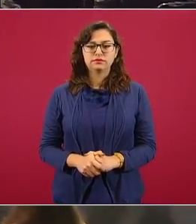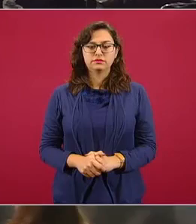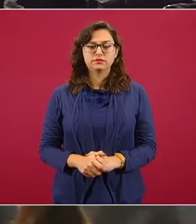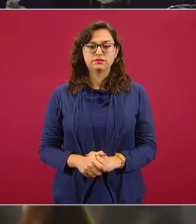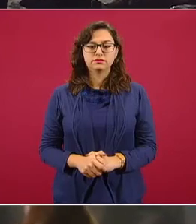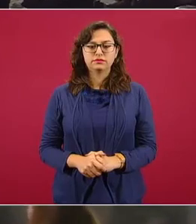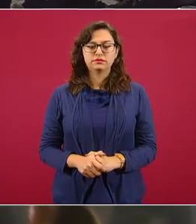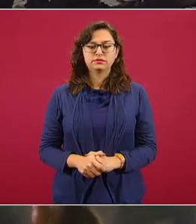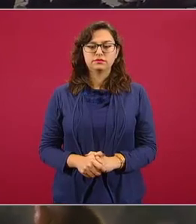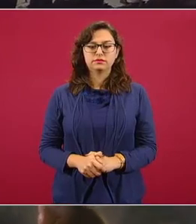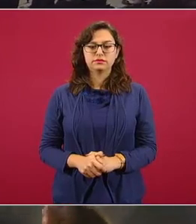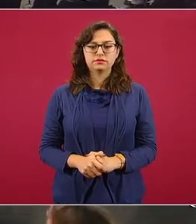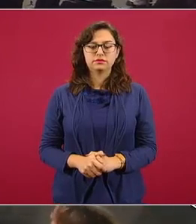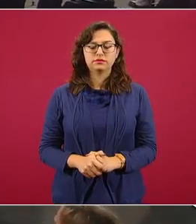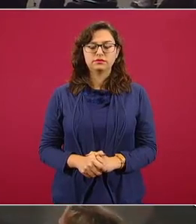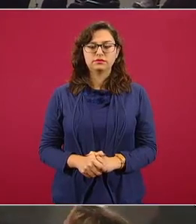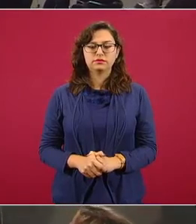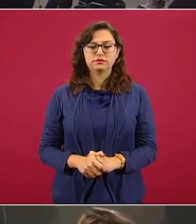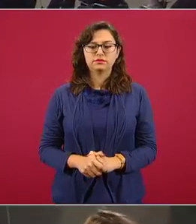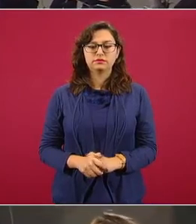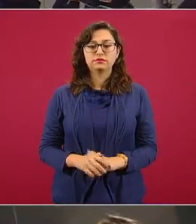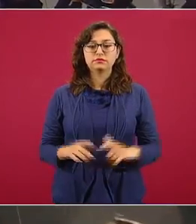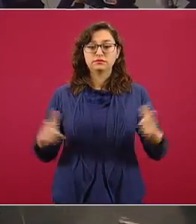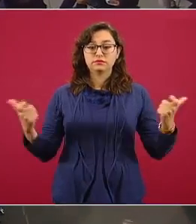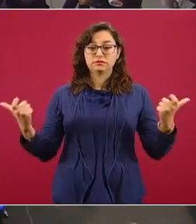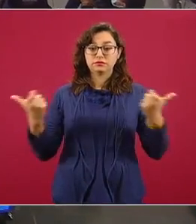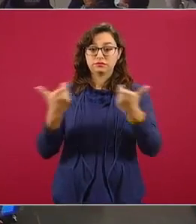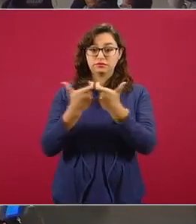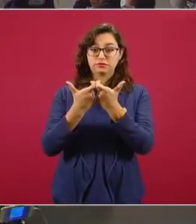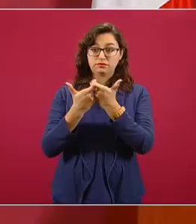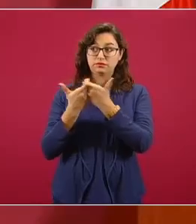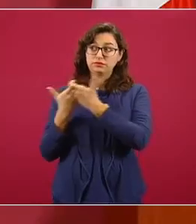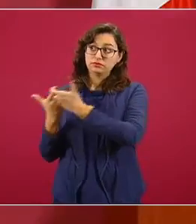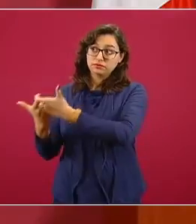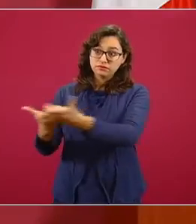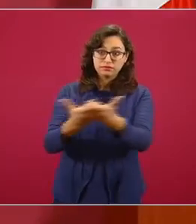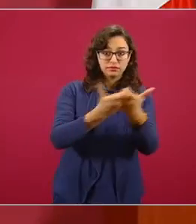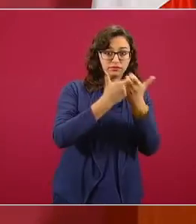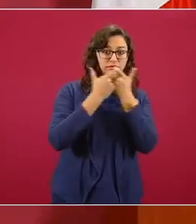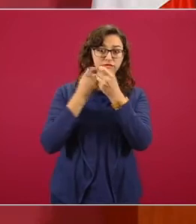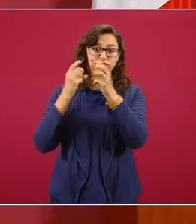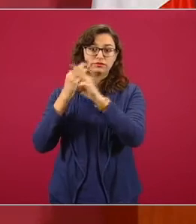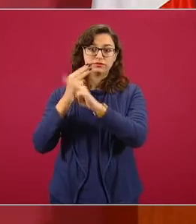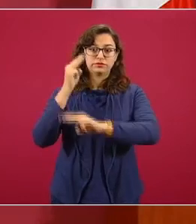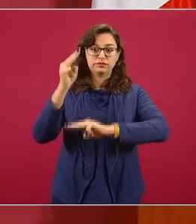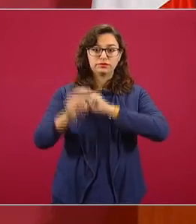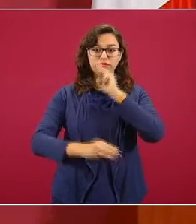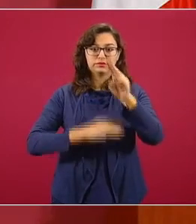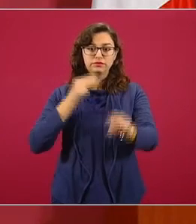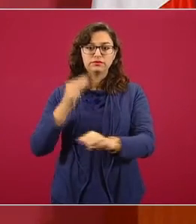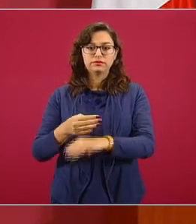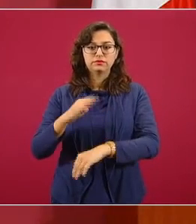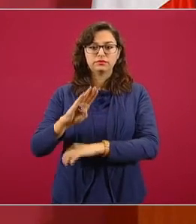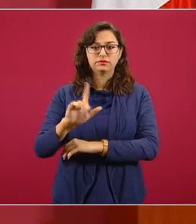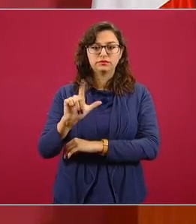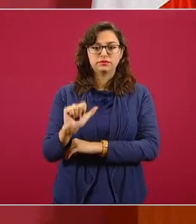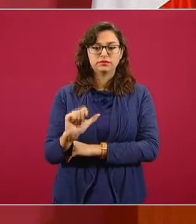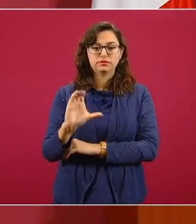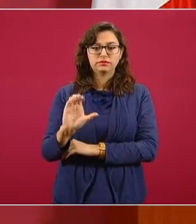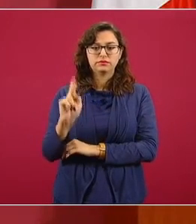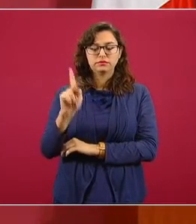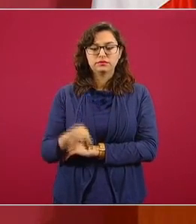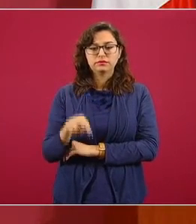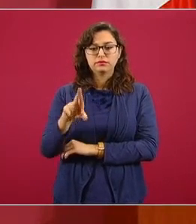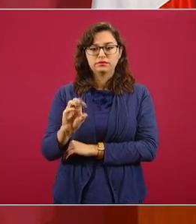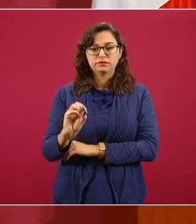BlackRock, que este es el fondo de inversiones más grandes del mundo, es el que